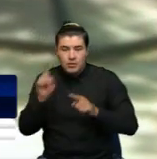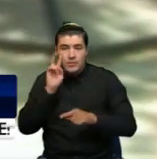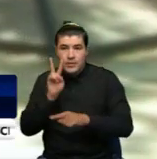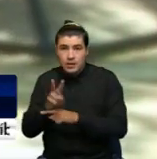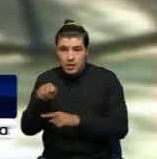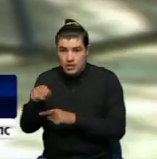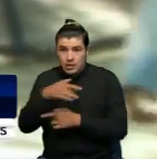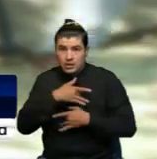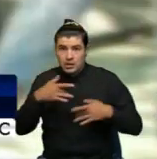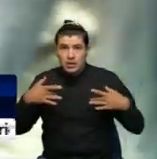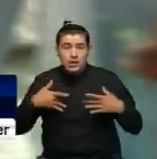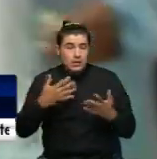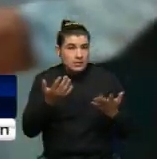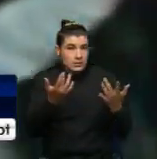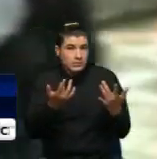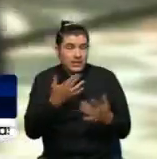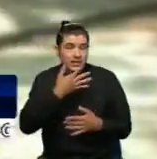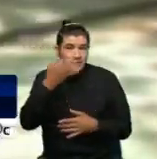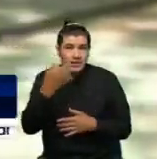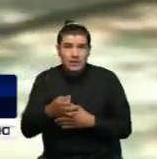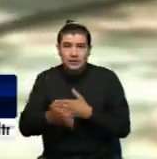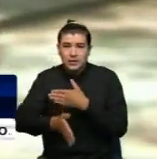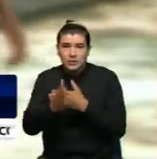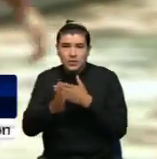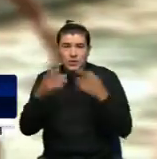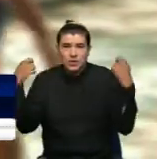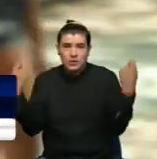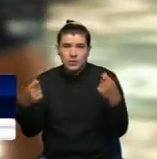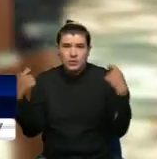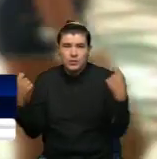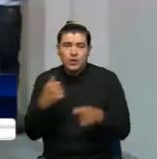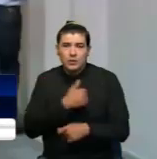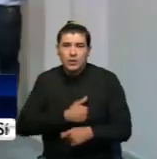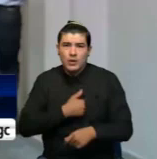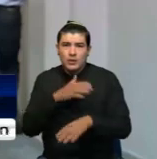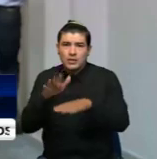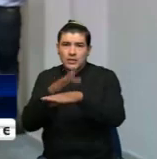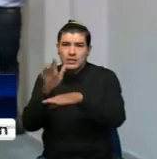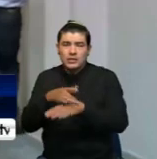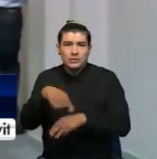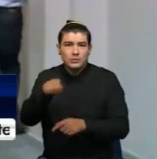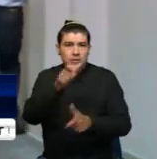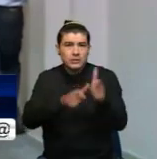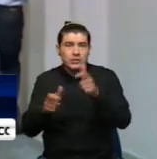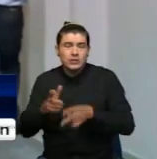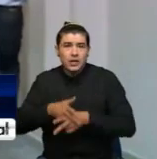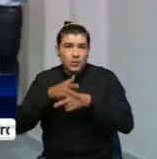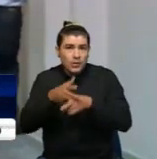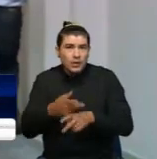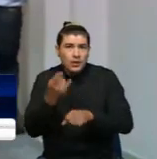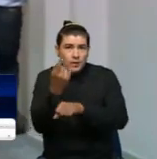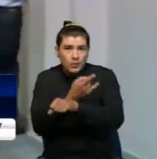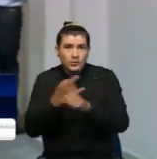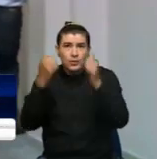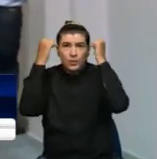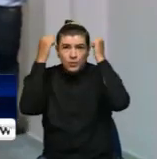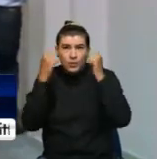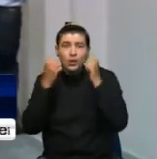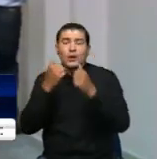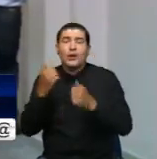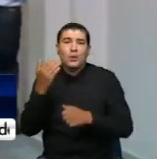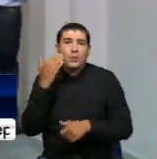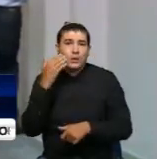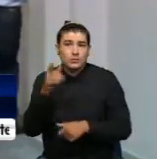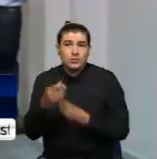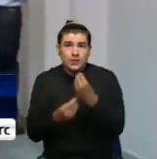de salud se espera que continúen con las campañas de sensibilización bien el llamado de atención es para los organismos en materia